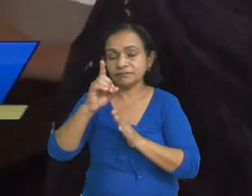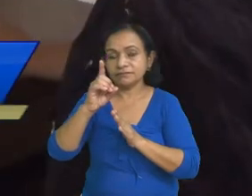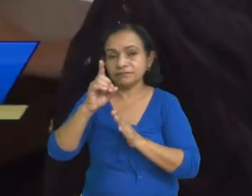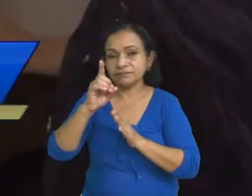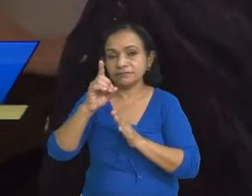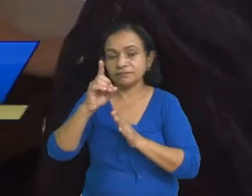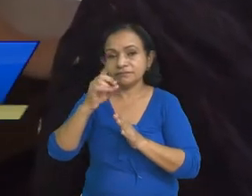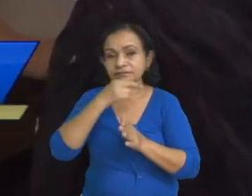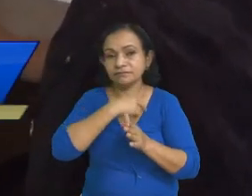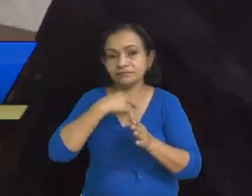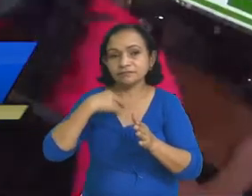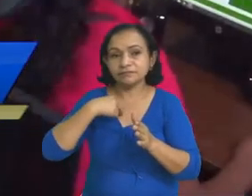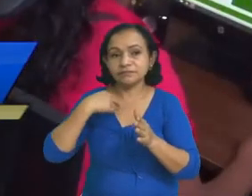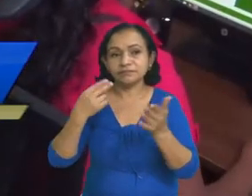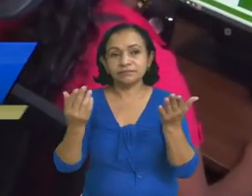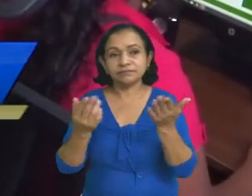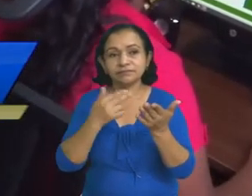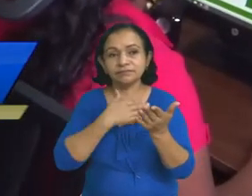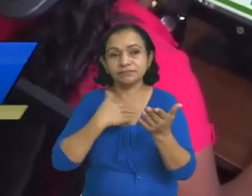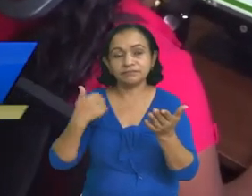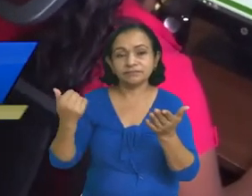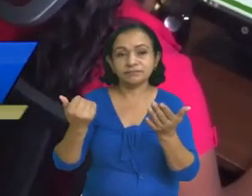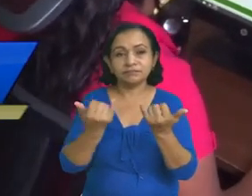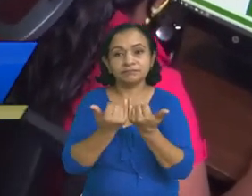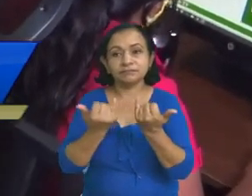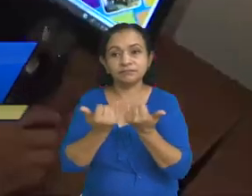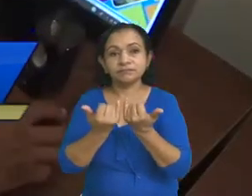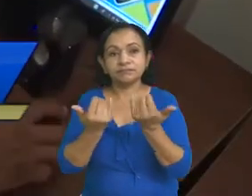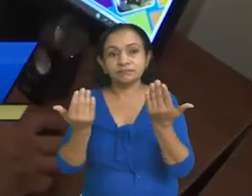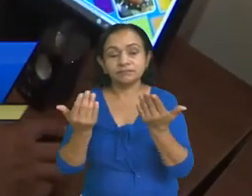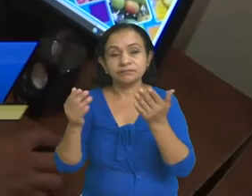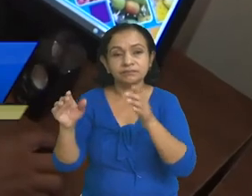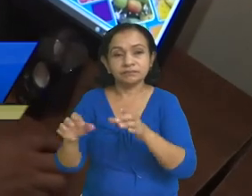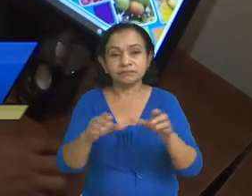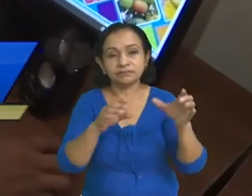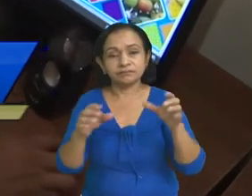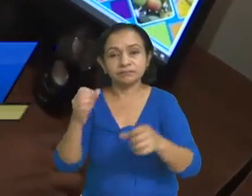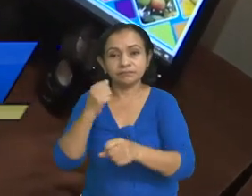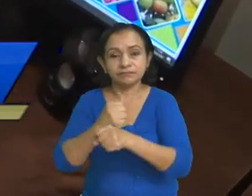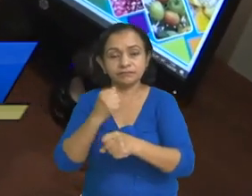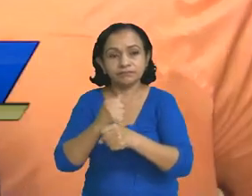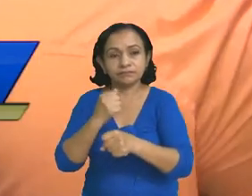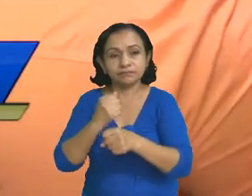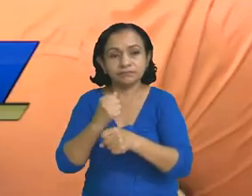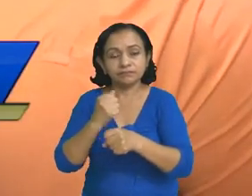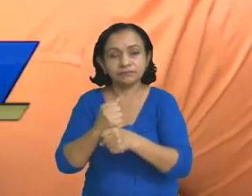de los campesinos, para mejorar la productividad